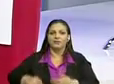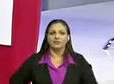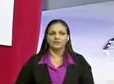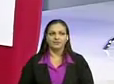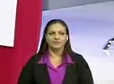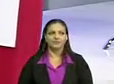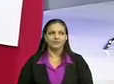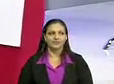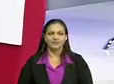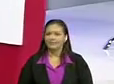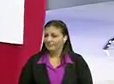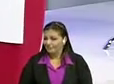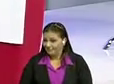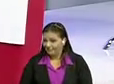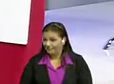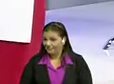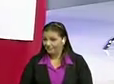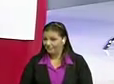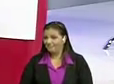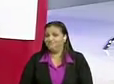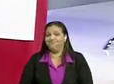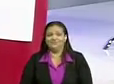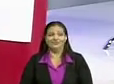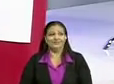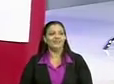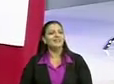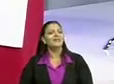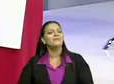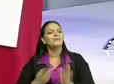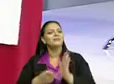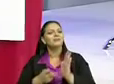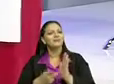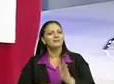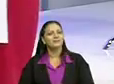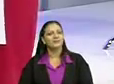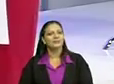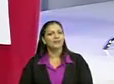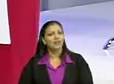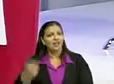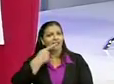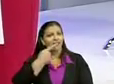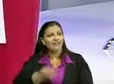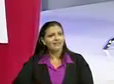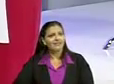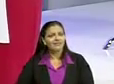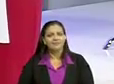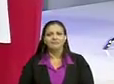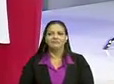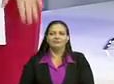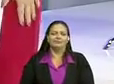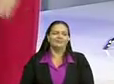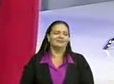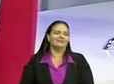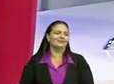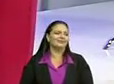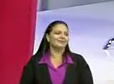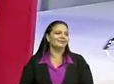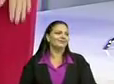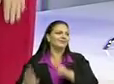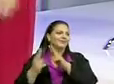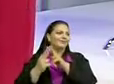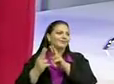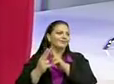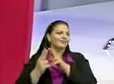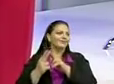que... ¿Qué pasa? ¿Qué? Él dijo, ya los pagó. Lo peor que puede haberle